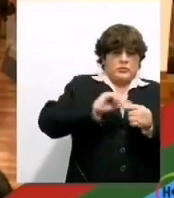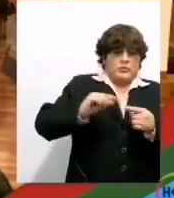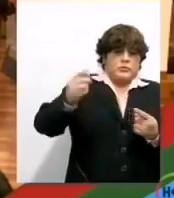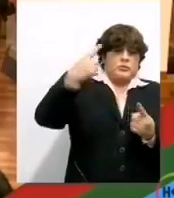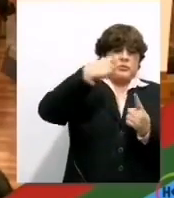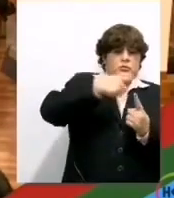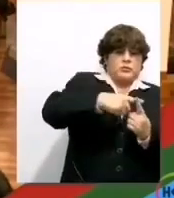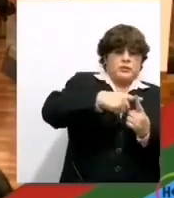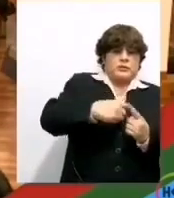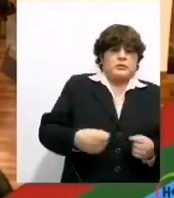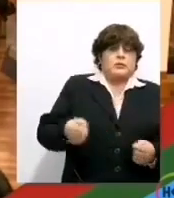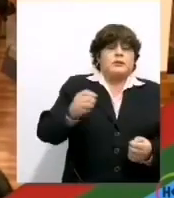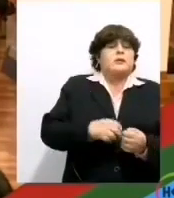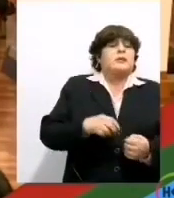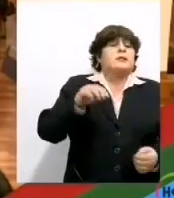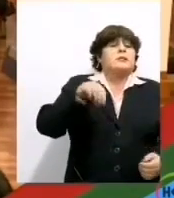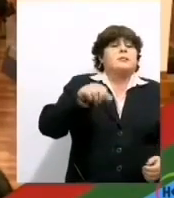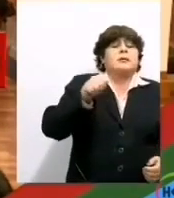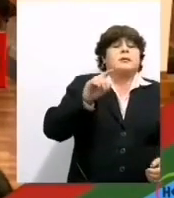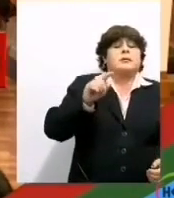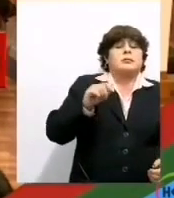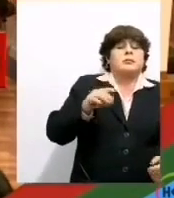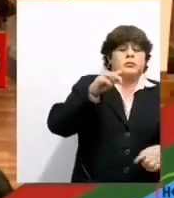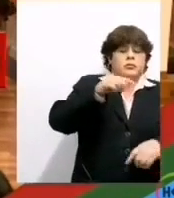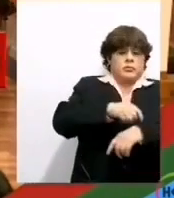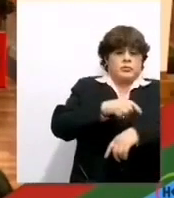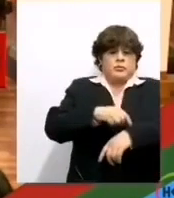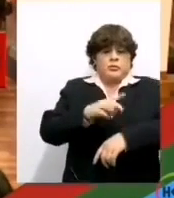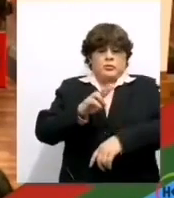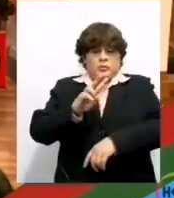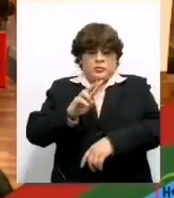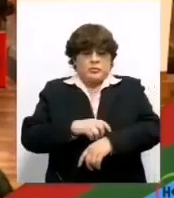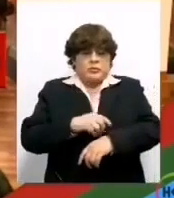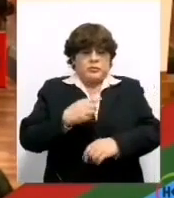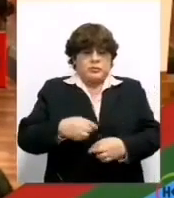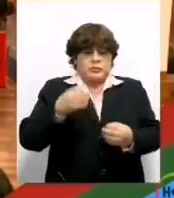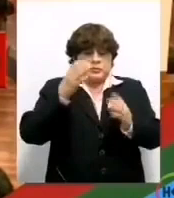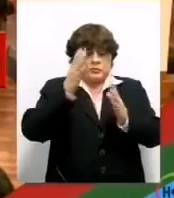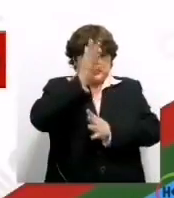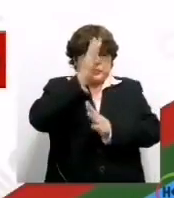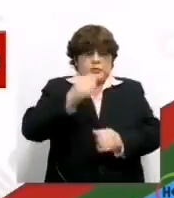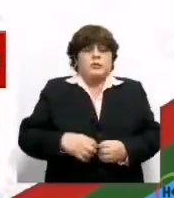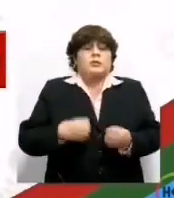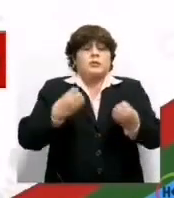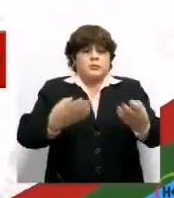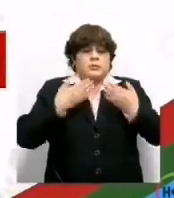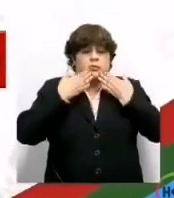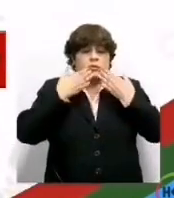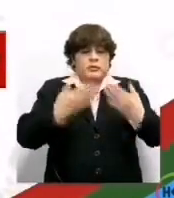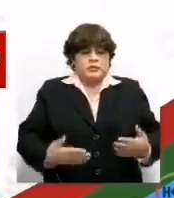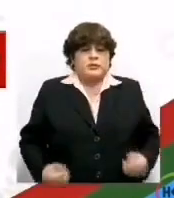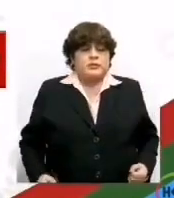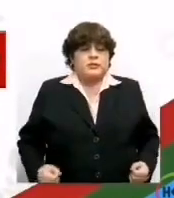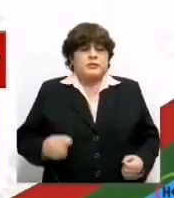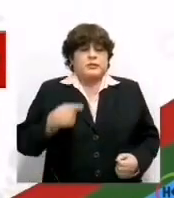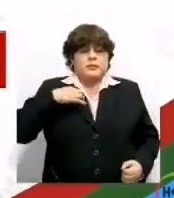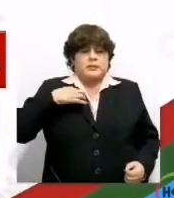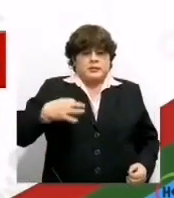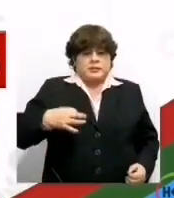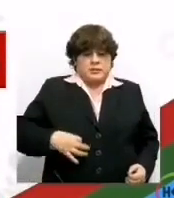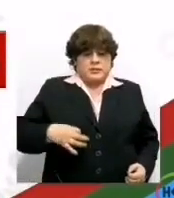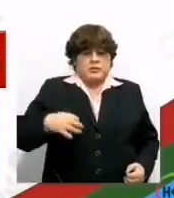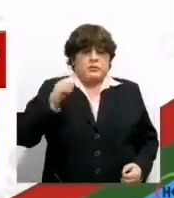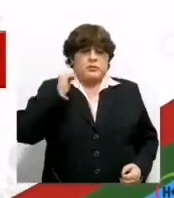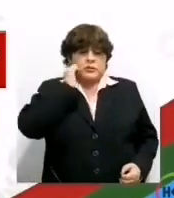señor Marino lavado Valdivia que encuentra con dos minutos para su exposición adelante Muchas gracias El Señor